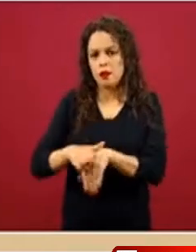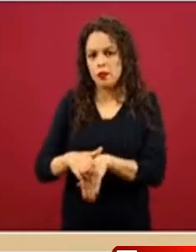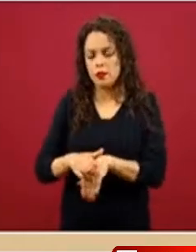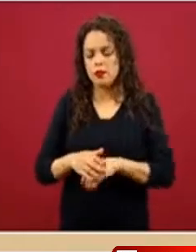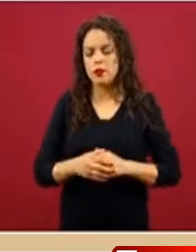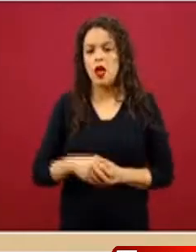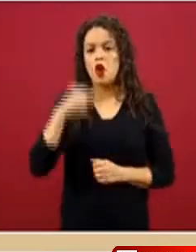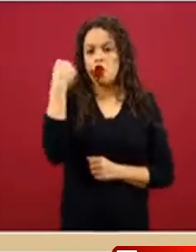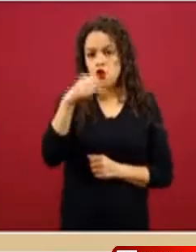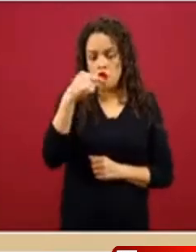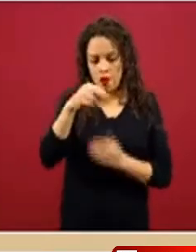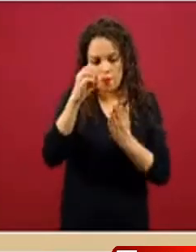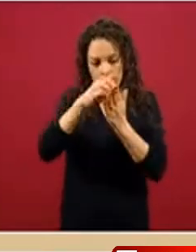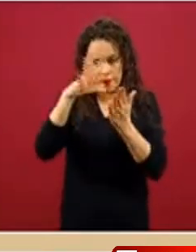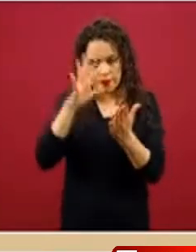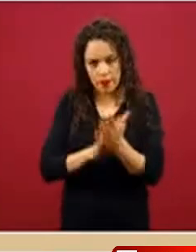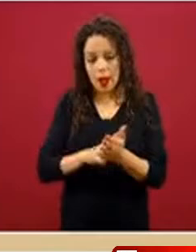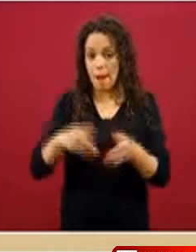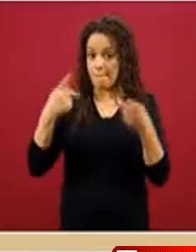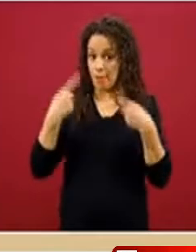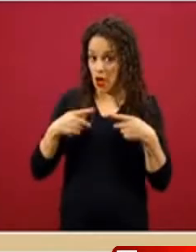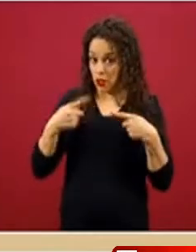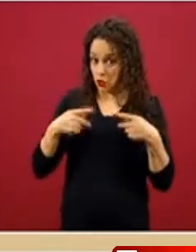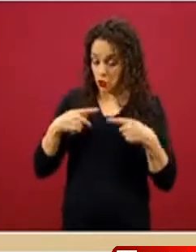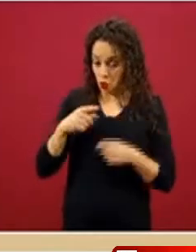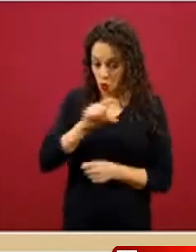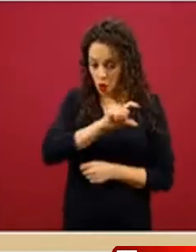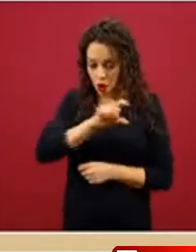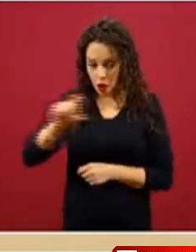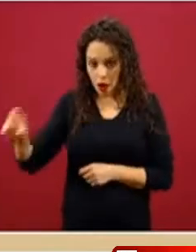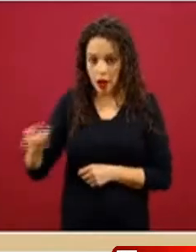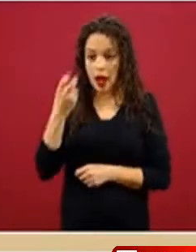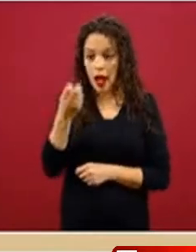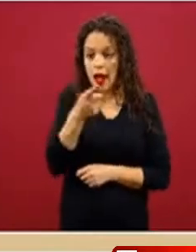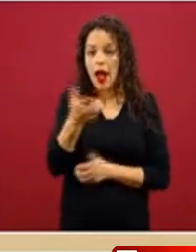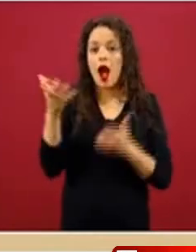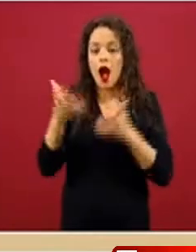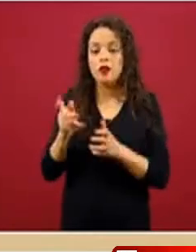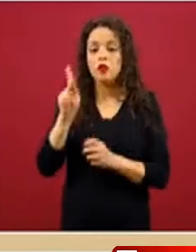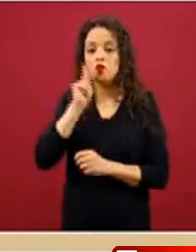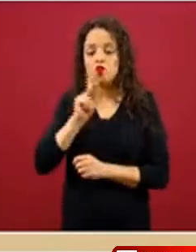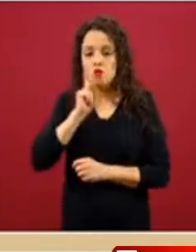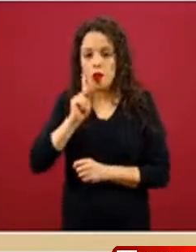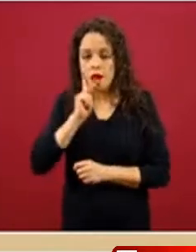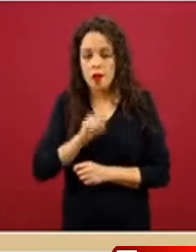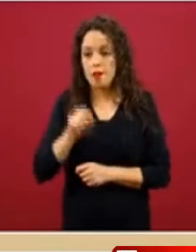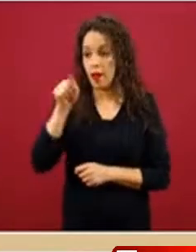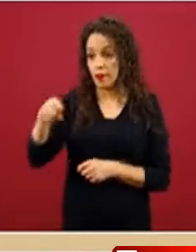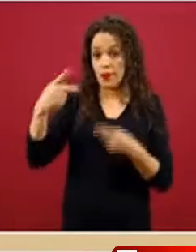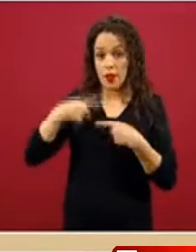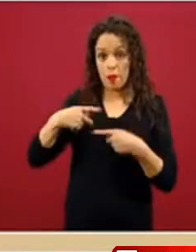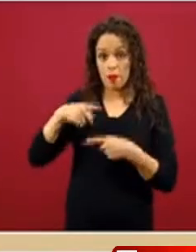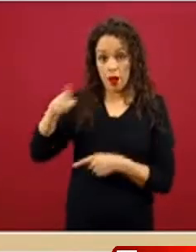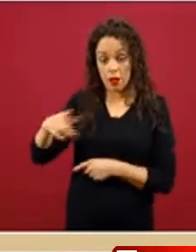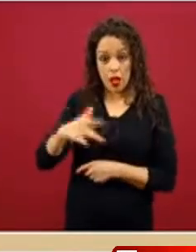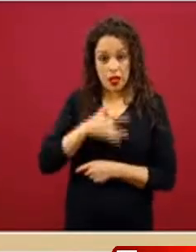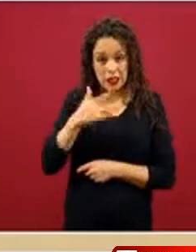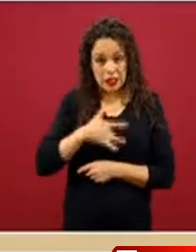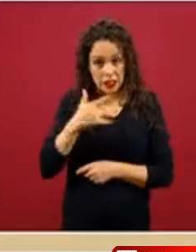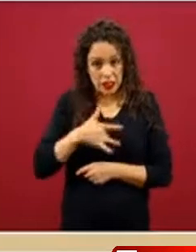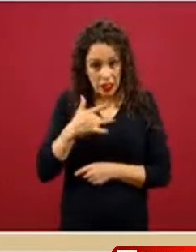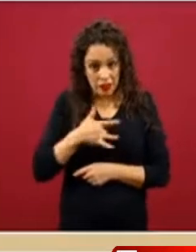privados el nombre del paciente o de la persona a la que están haciendo la prueba, si esta persona era sintomática